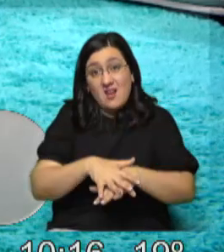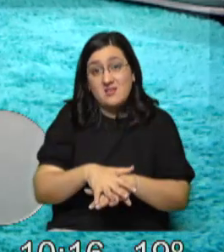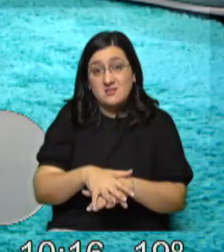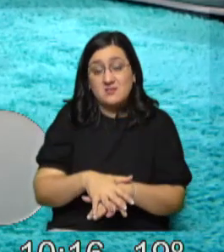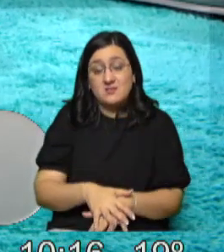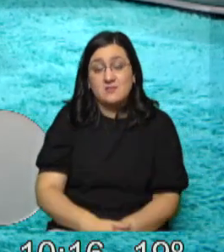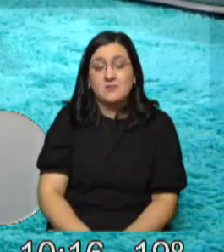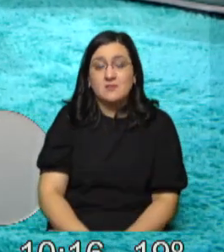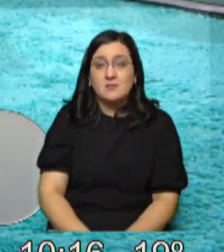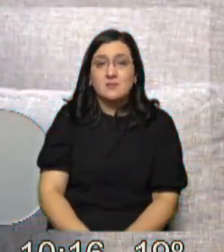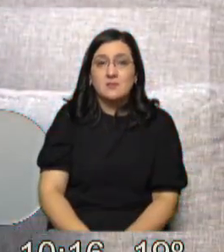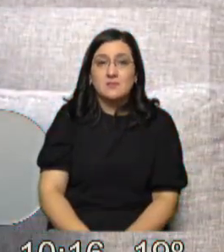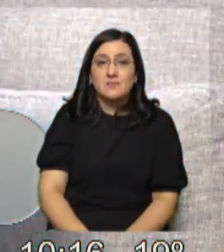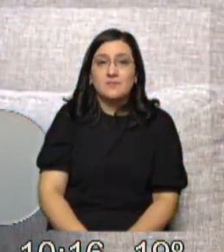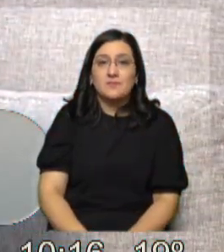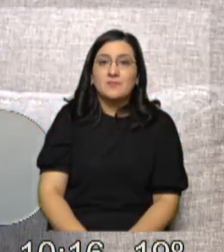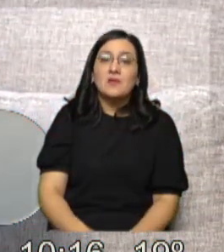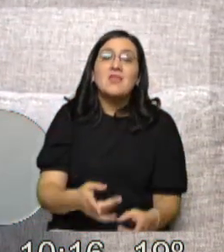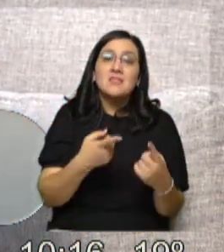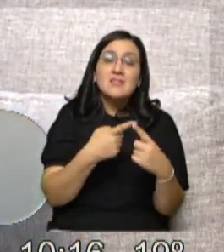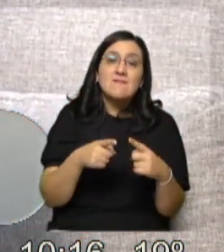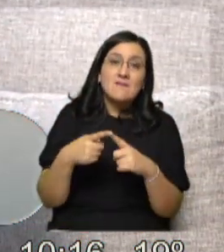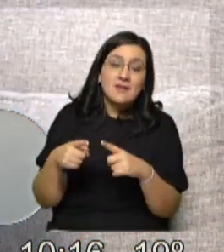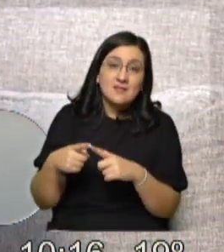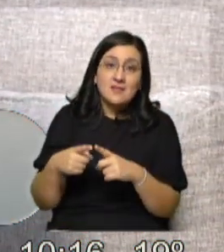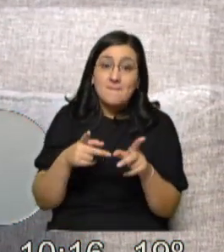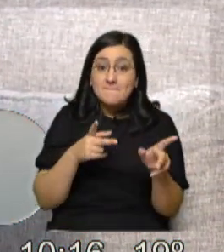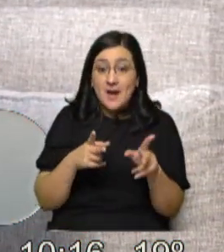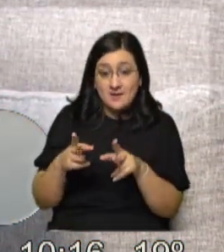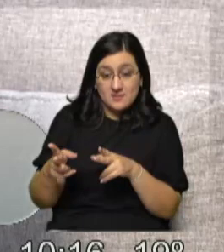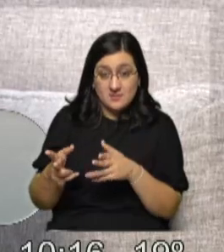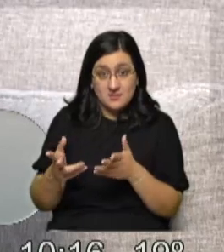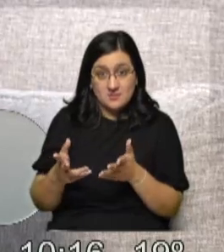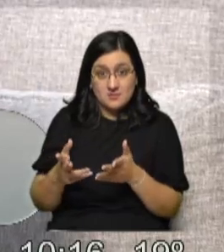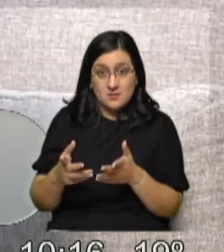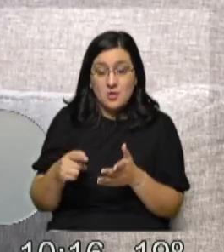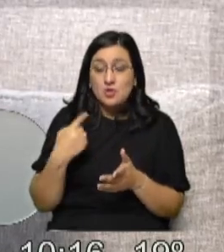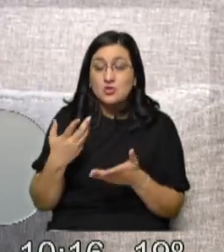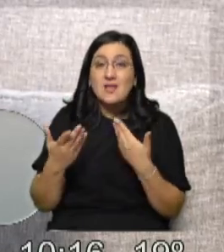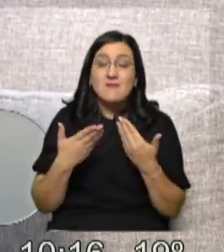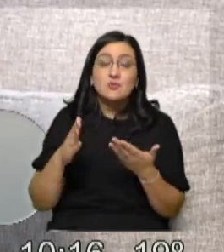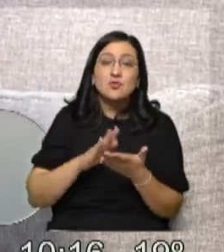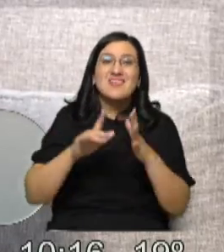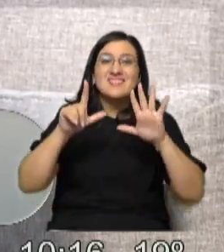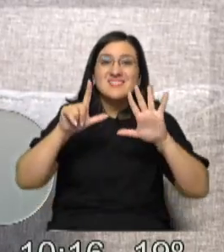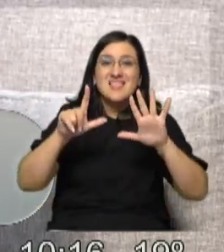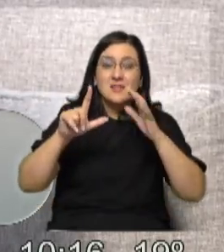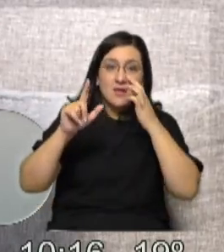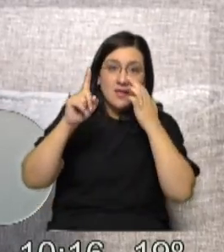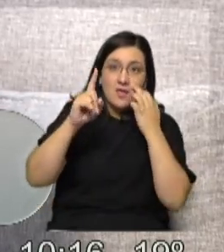bueno, hay que abarcar varias dimensiones del ser. Y ahí nosotros hablamos al menos de 7 dimensiones, que